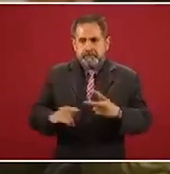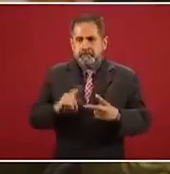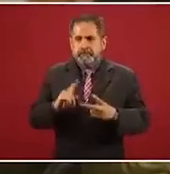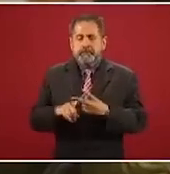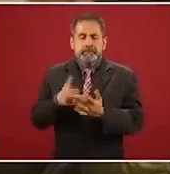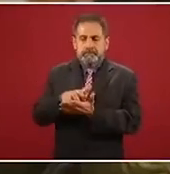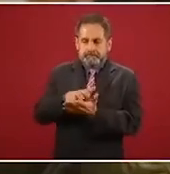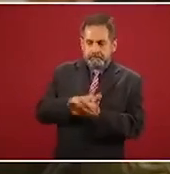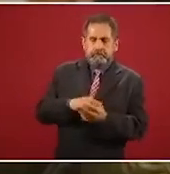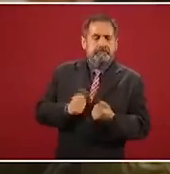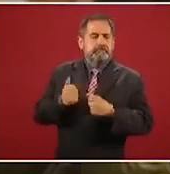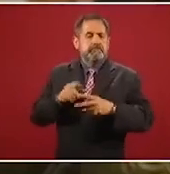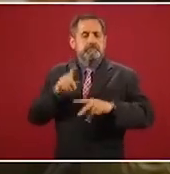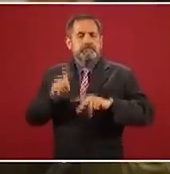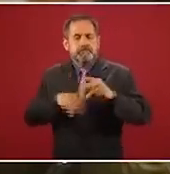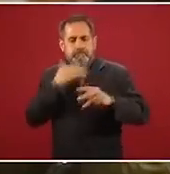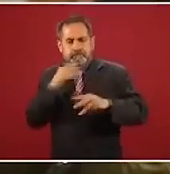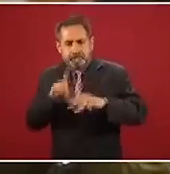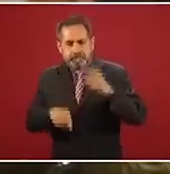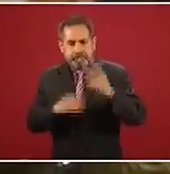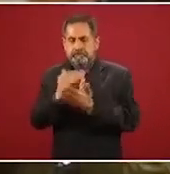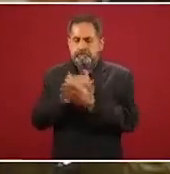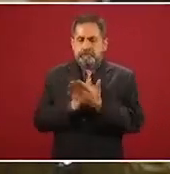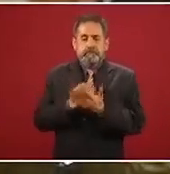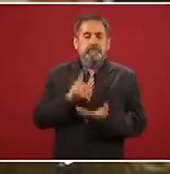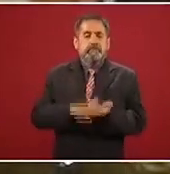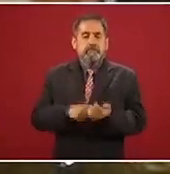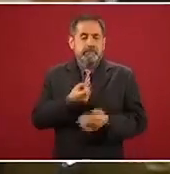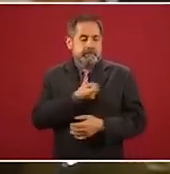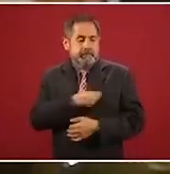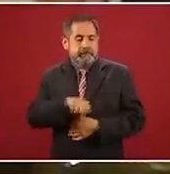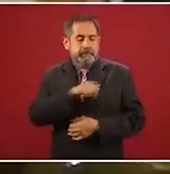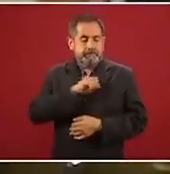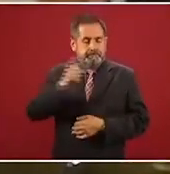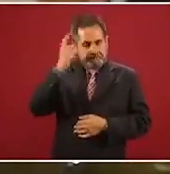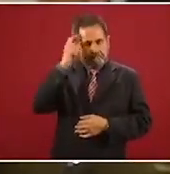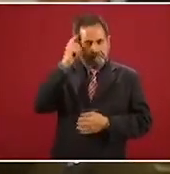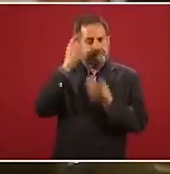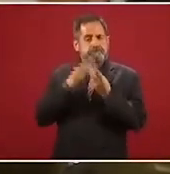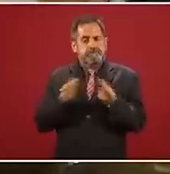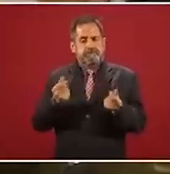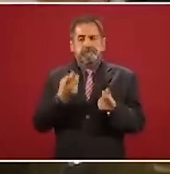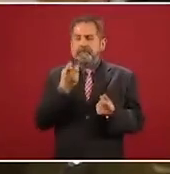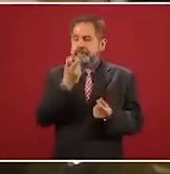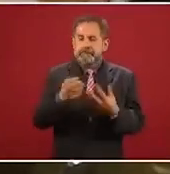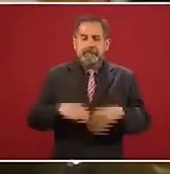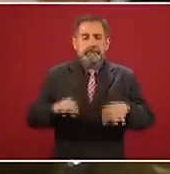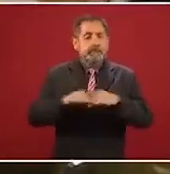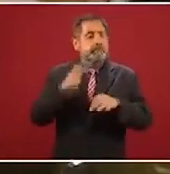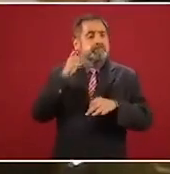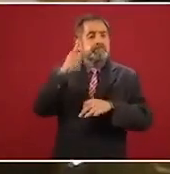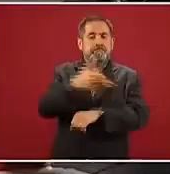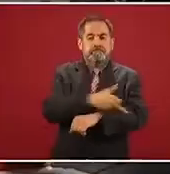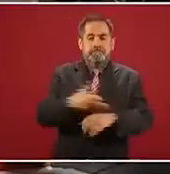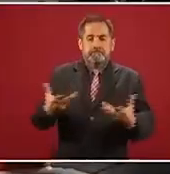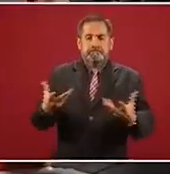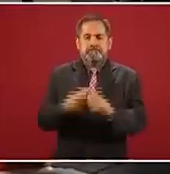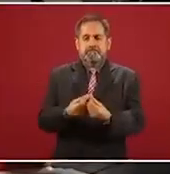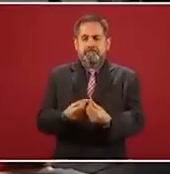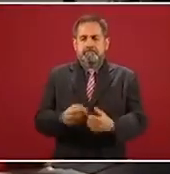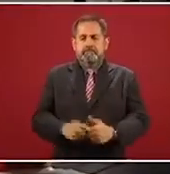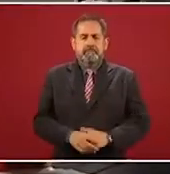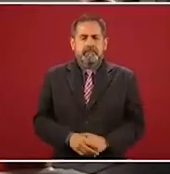la anticorrupción, dado que la salud emocional es clave para sustentar la integración familiar. Sí,